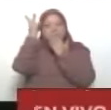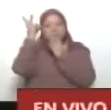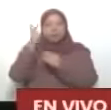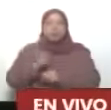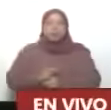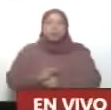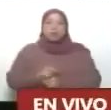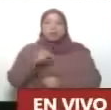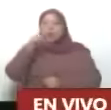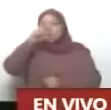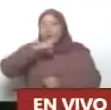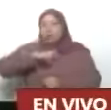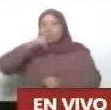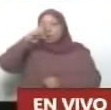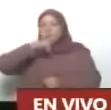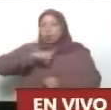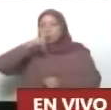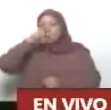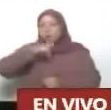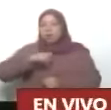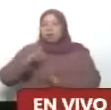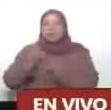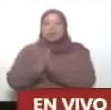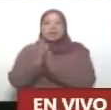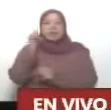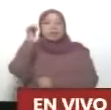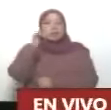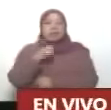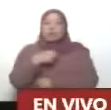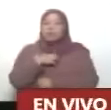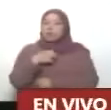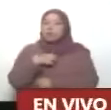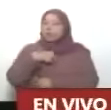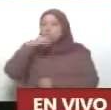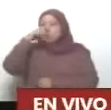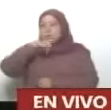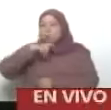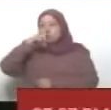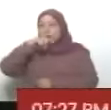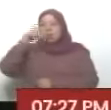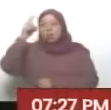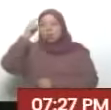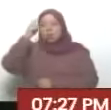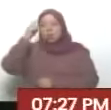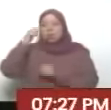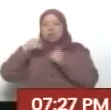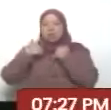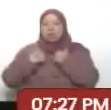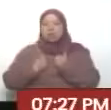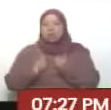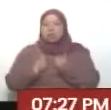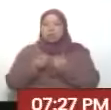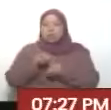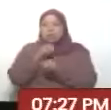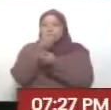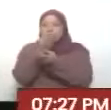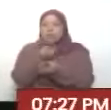Los judíos no pudieron ir porque estaba el Sabbat, que es su día sagrado, con un